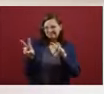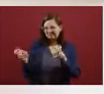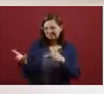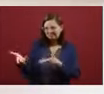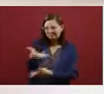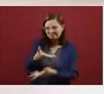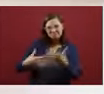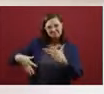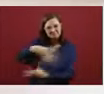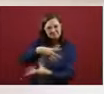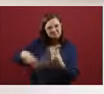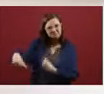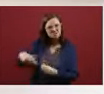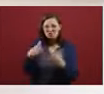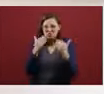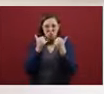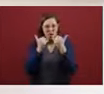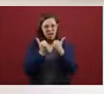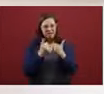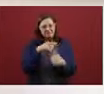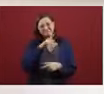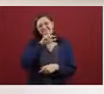le quisiera